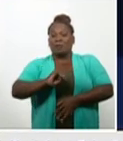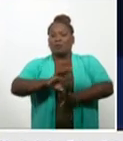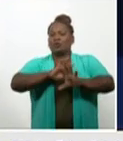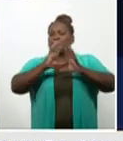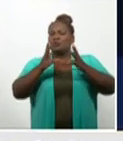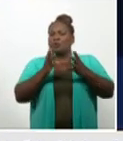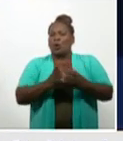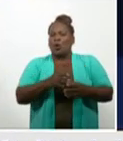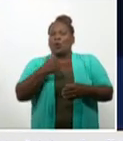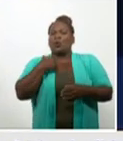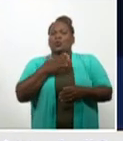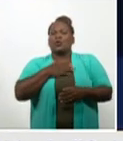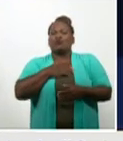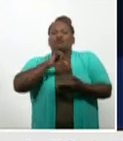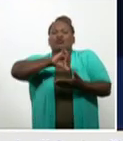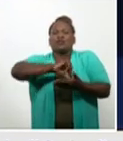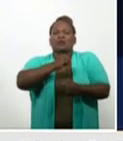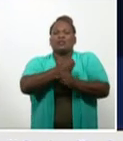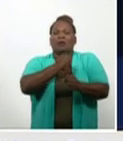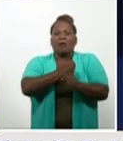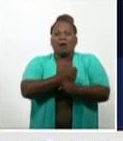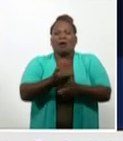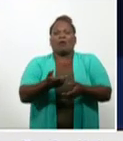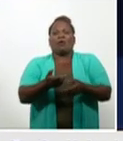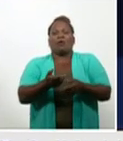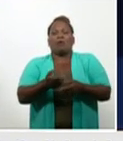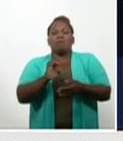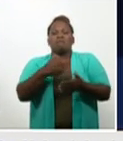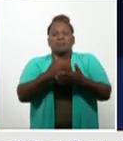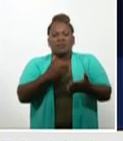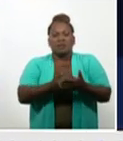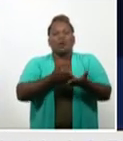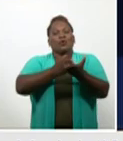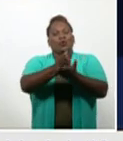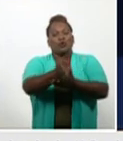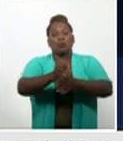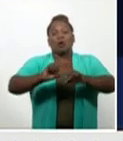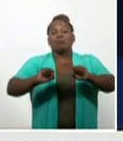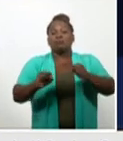todos nuestros centros de trabajo, pues vamos a seguir arreciando